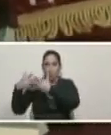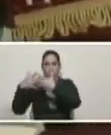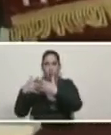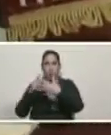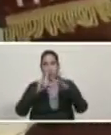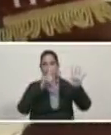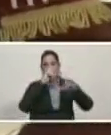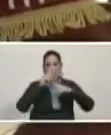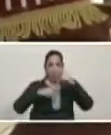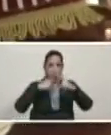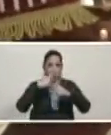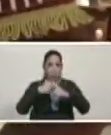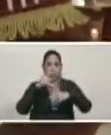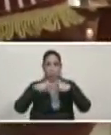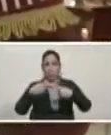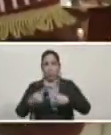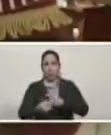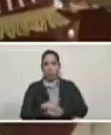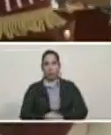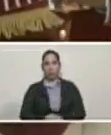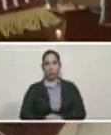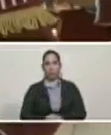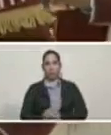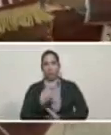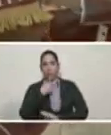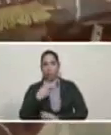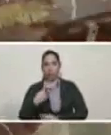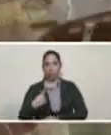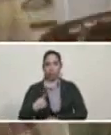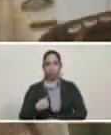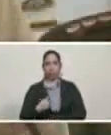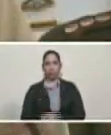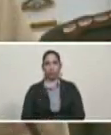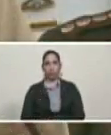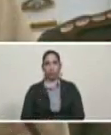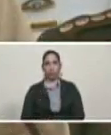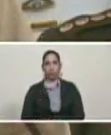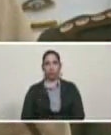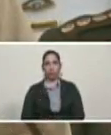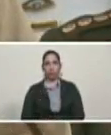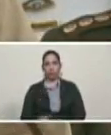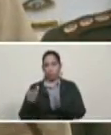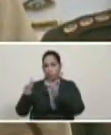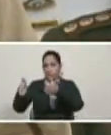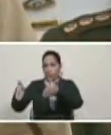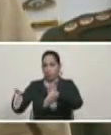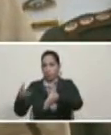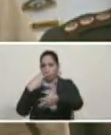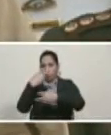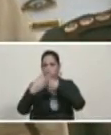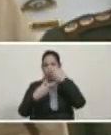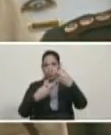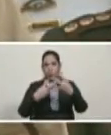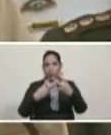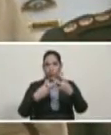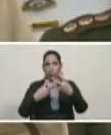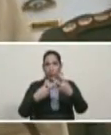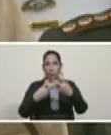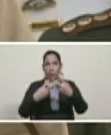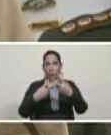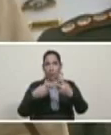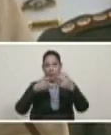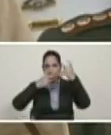años después, diciéndole al espíritu inmortal del comandante Hugo Chávez: Chávez, tú eres